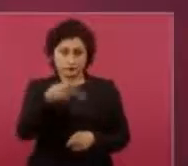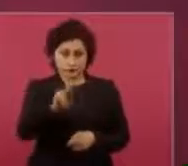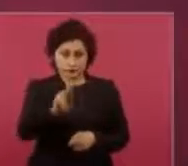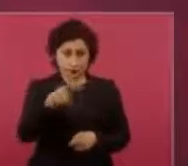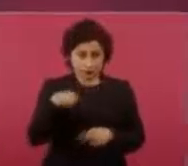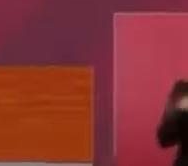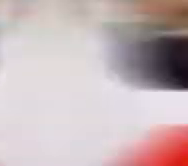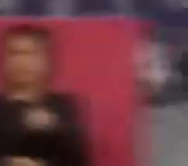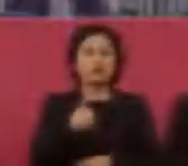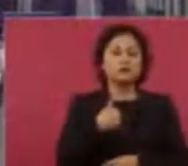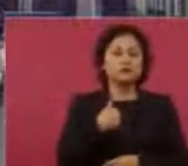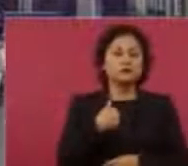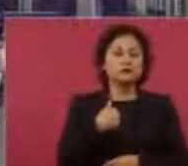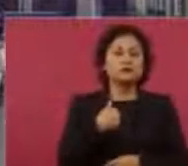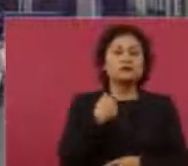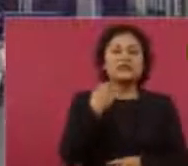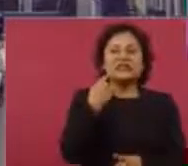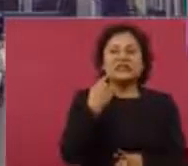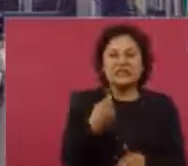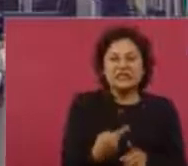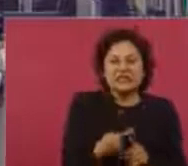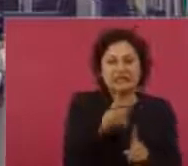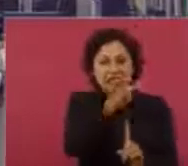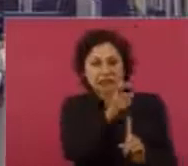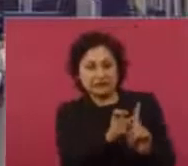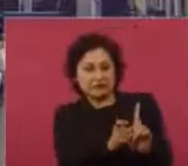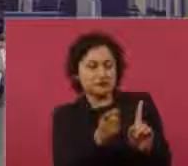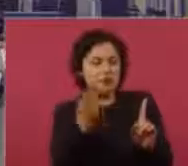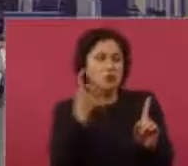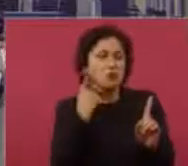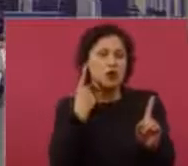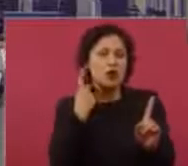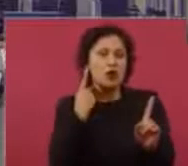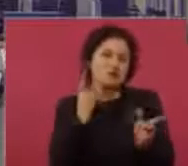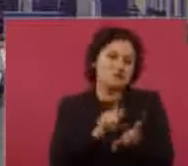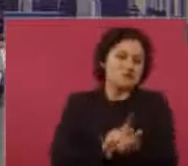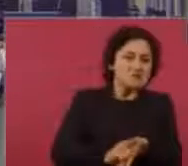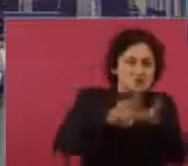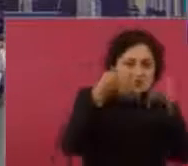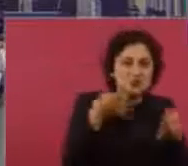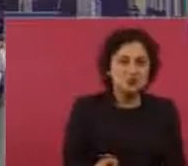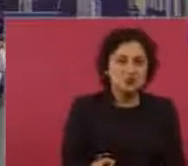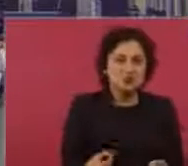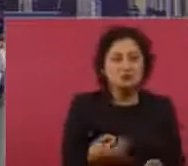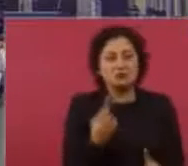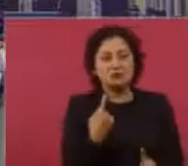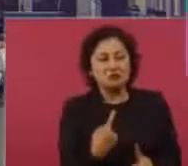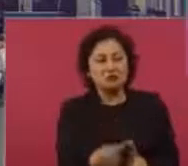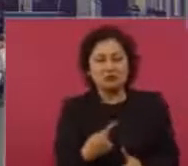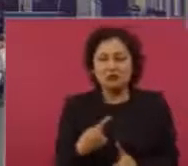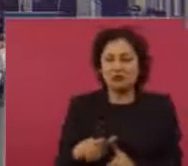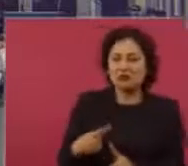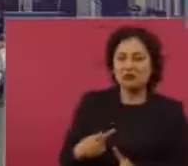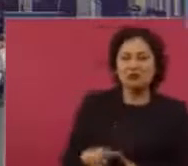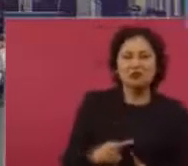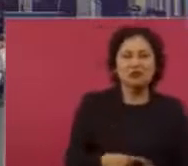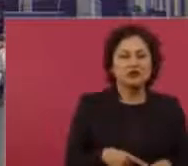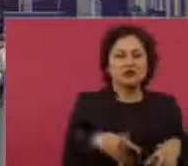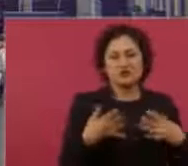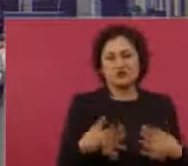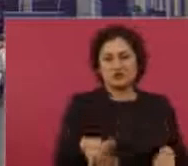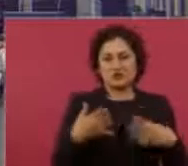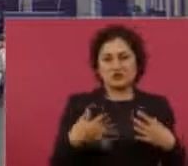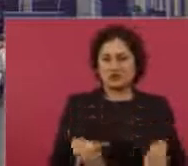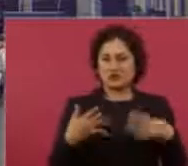la señora Asimismo dio a conocer que el congreso de Perú tiene un rechazo del 90 entre la ciudadanía de